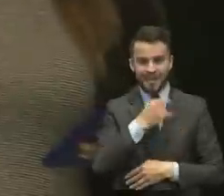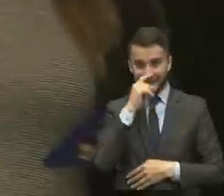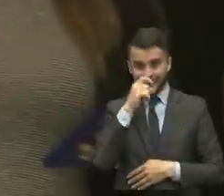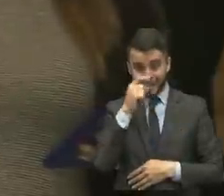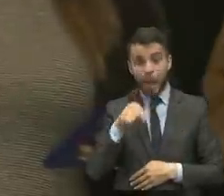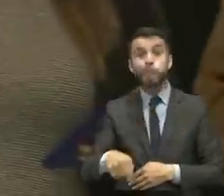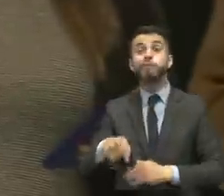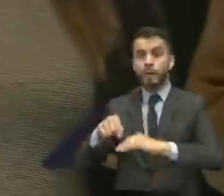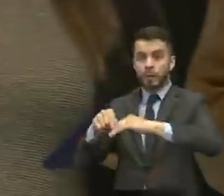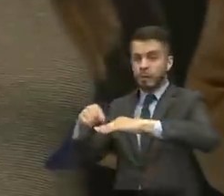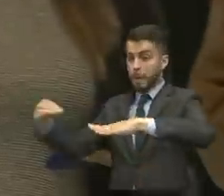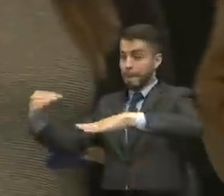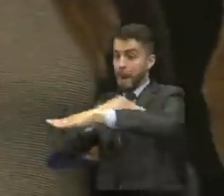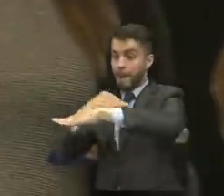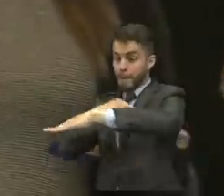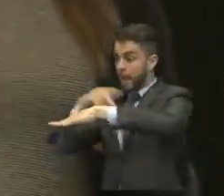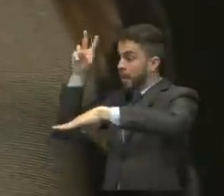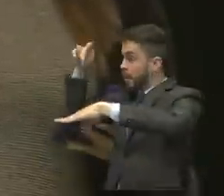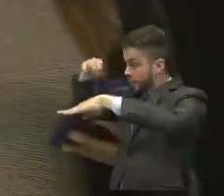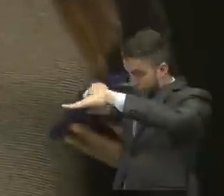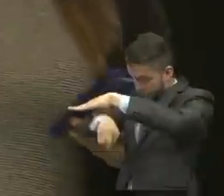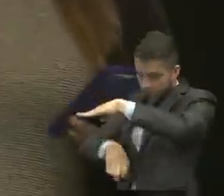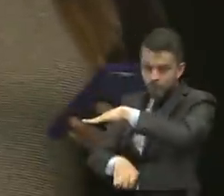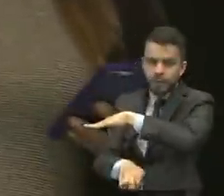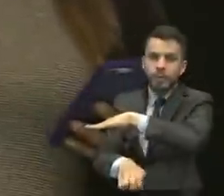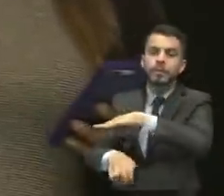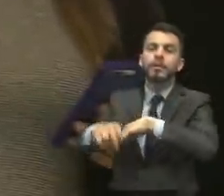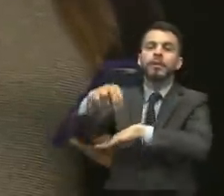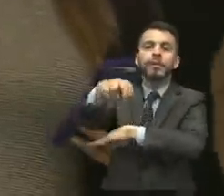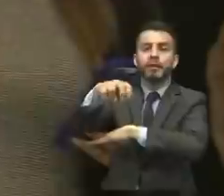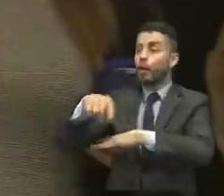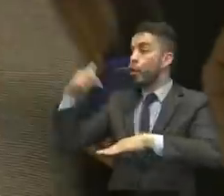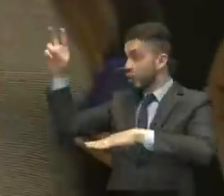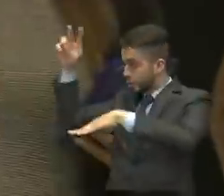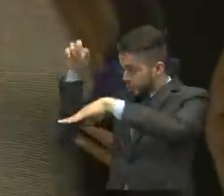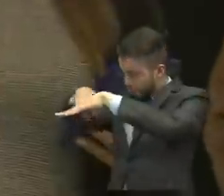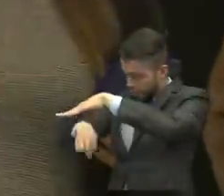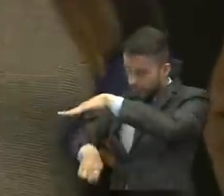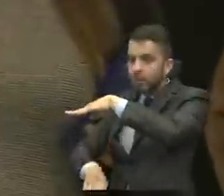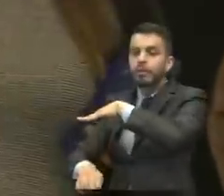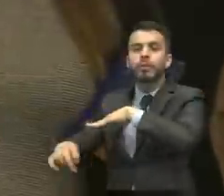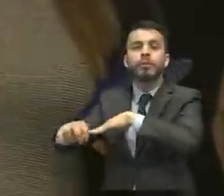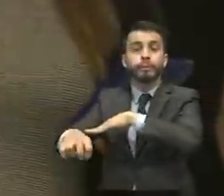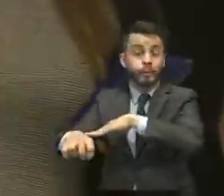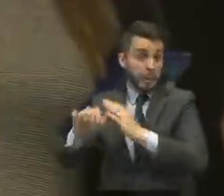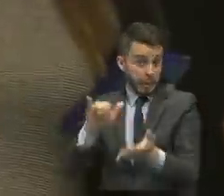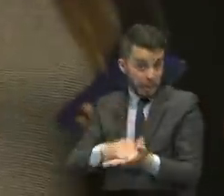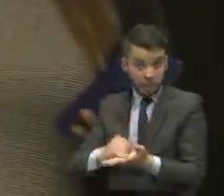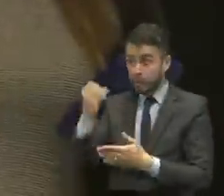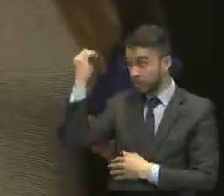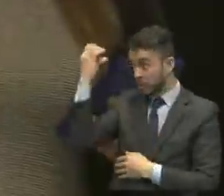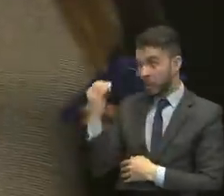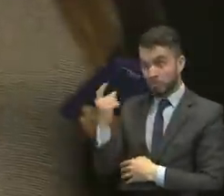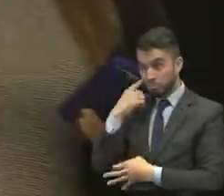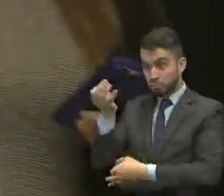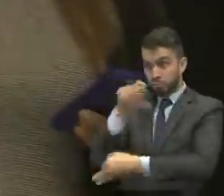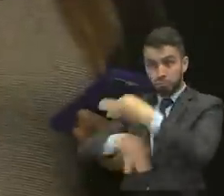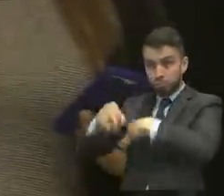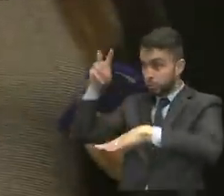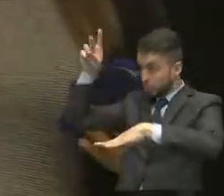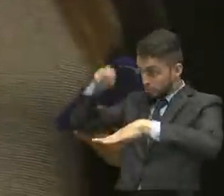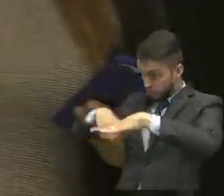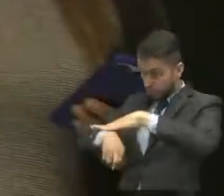subterráneos para los ciudadanos, ¿cierto? Para mirar el tema de semáforos, ¿se podría mejorar dentro de lo que se está